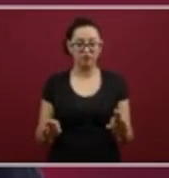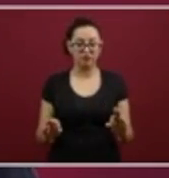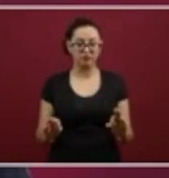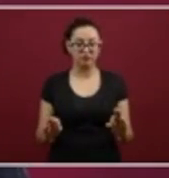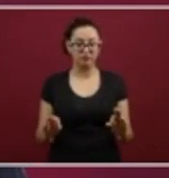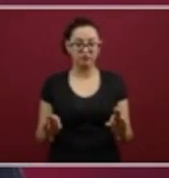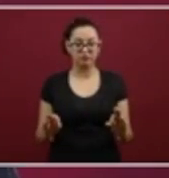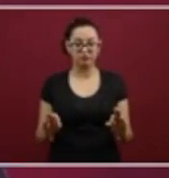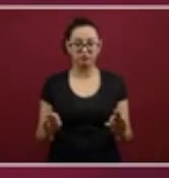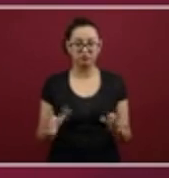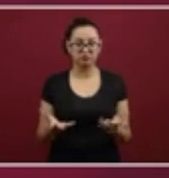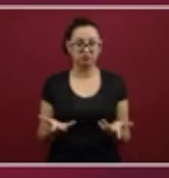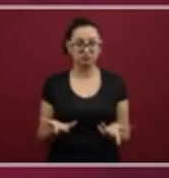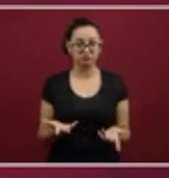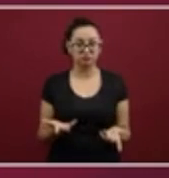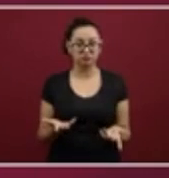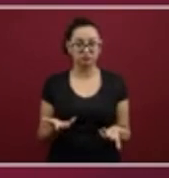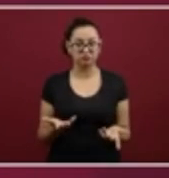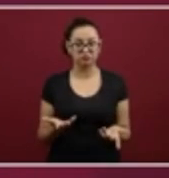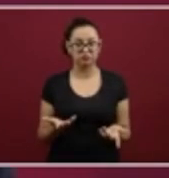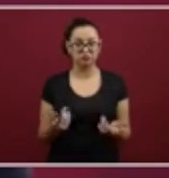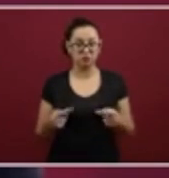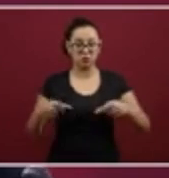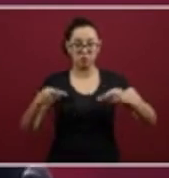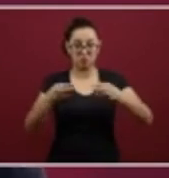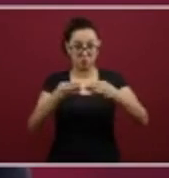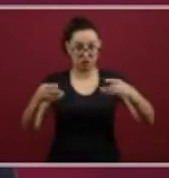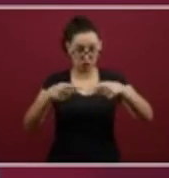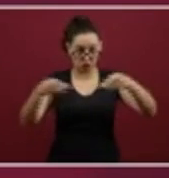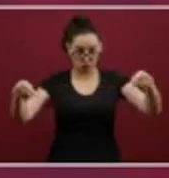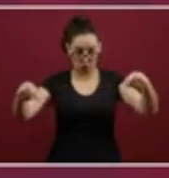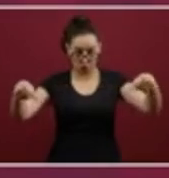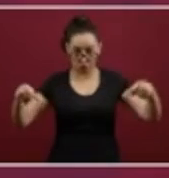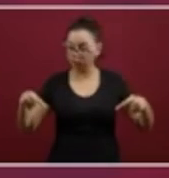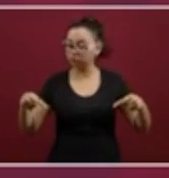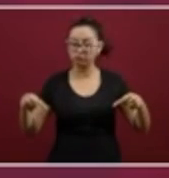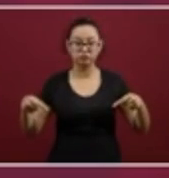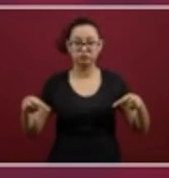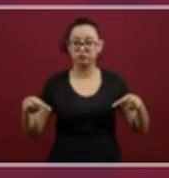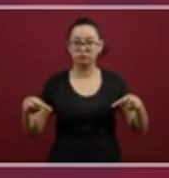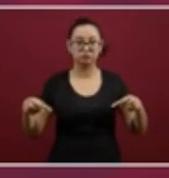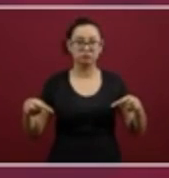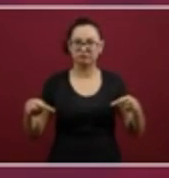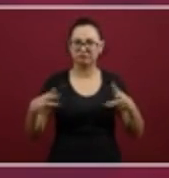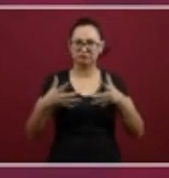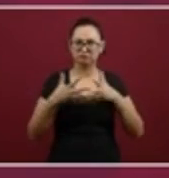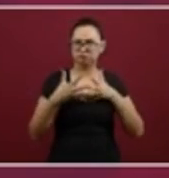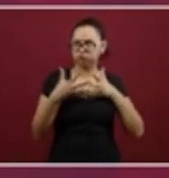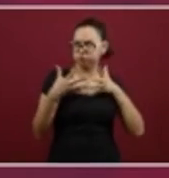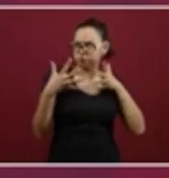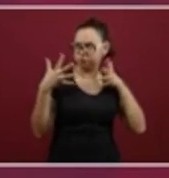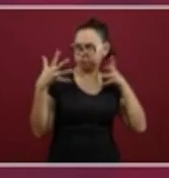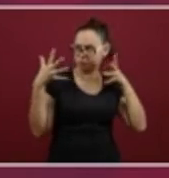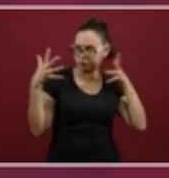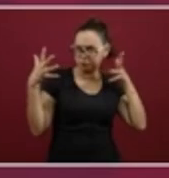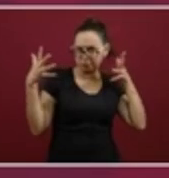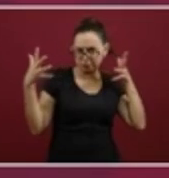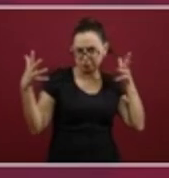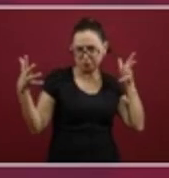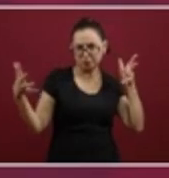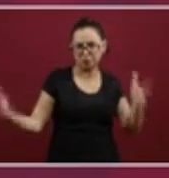pues no son por metros cuadrados, sino a veces hasta por hectáreas,